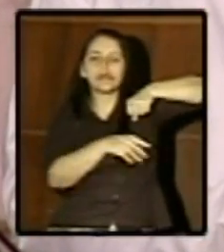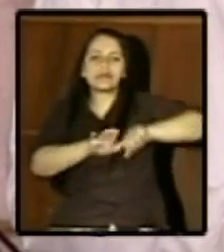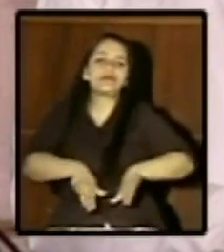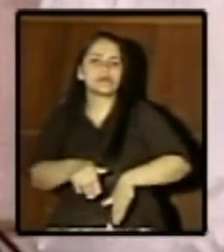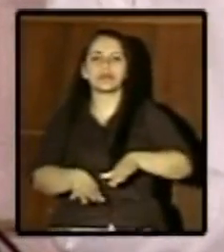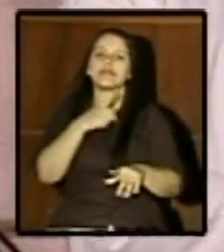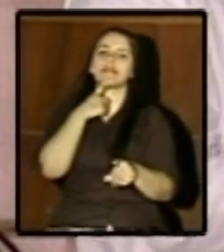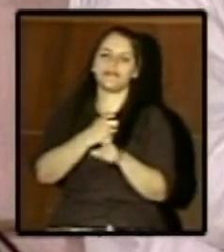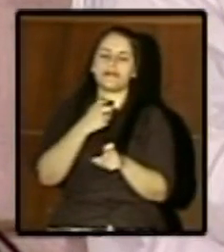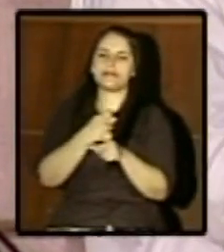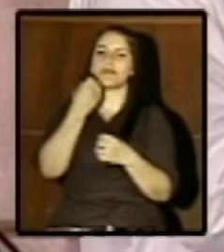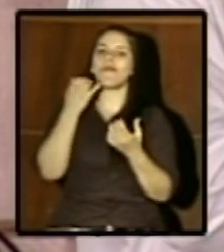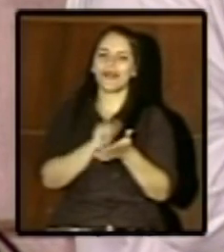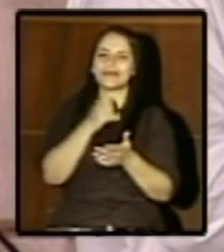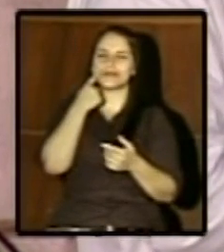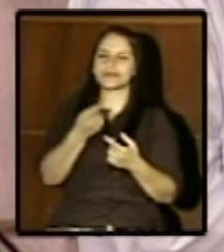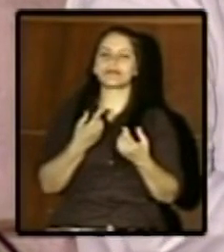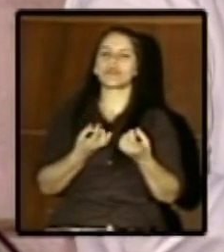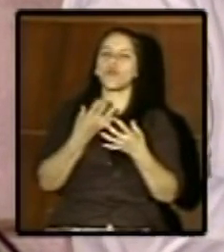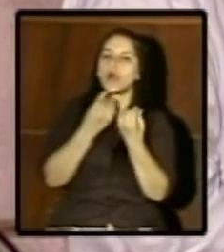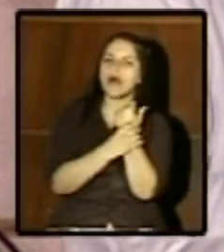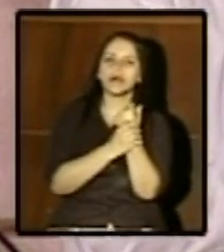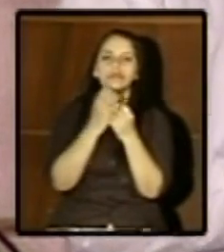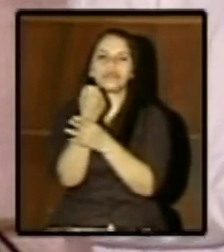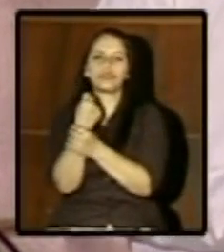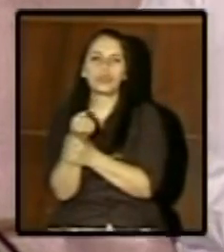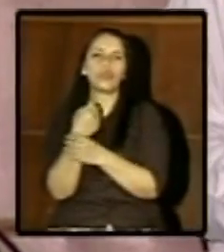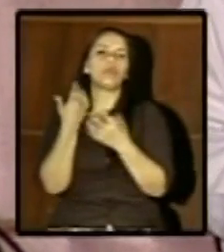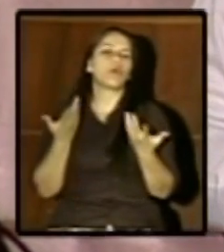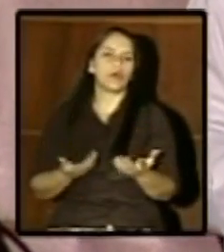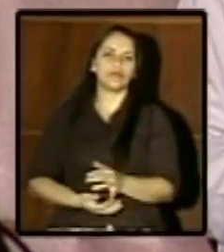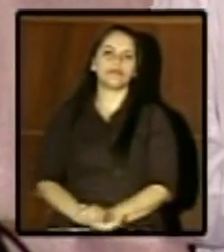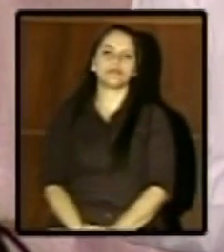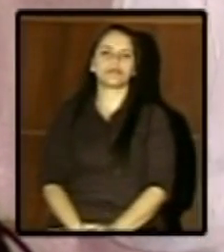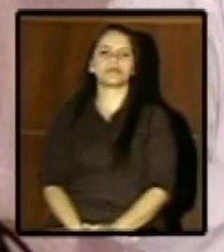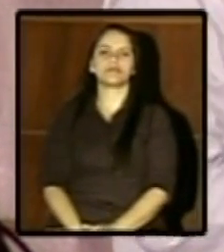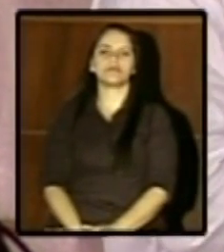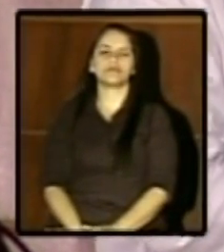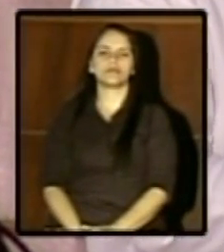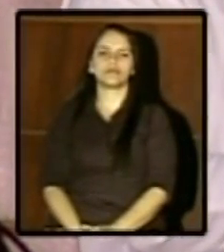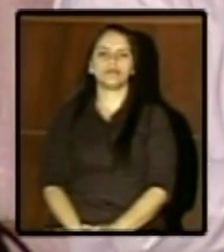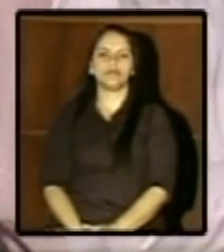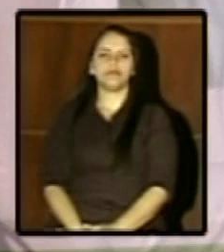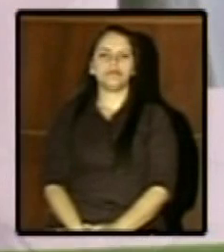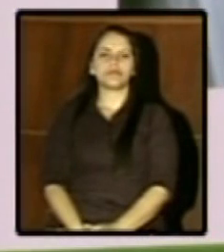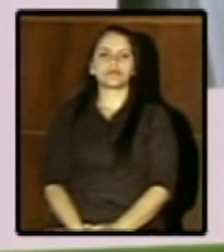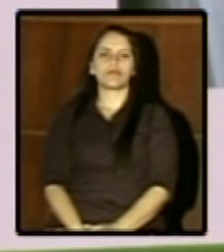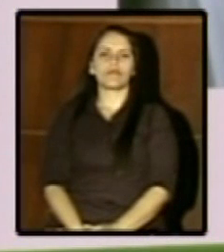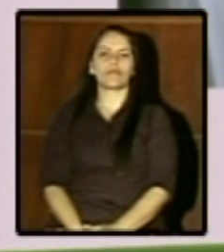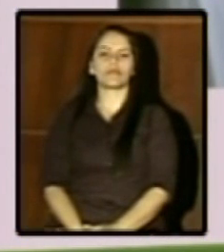¿Listo? Entonces miremos cuántas estructuras pueden doler en esa sola rodilla. Desde el punto de vista radiológico,